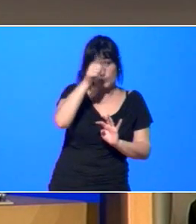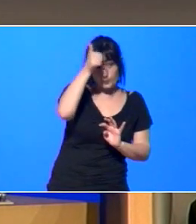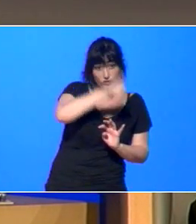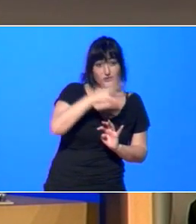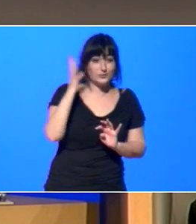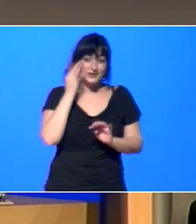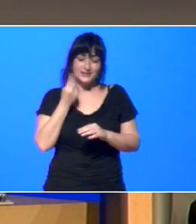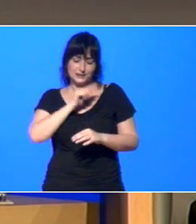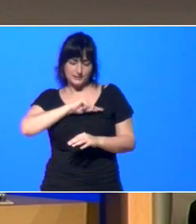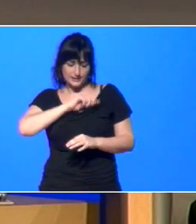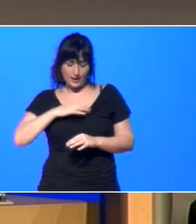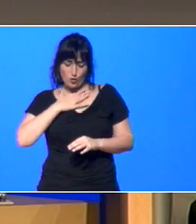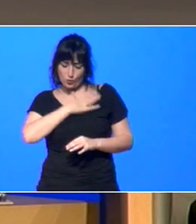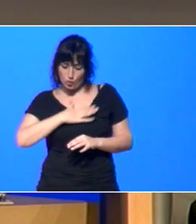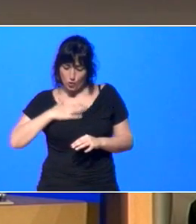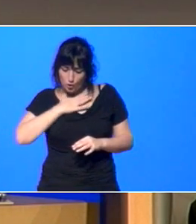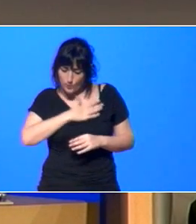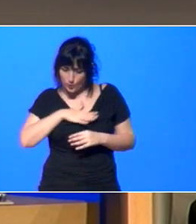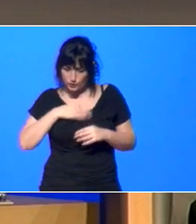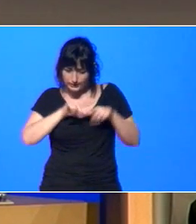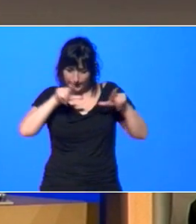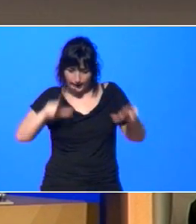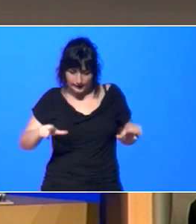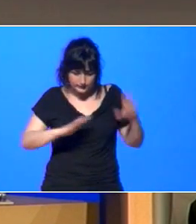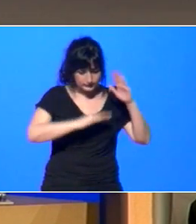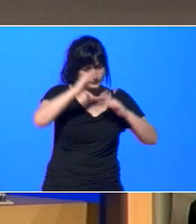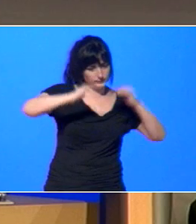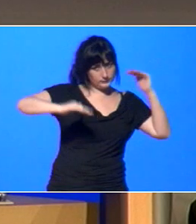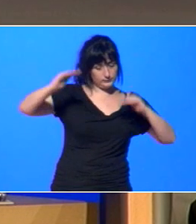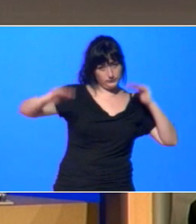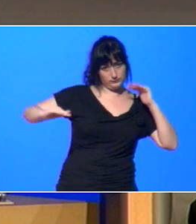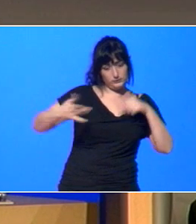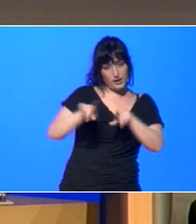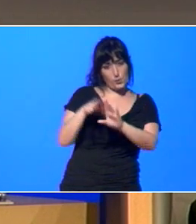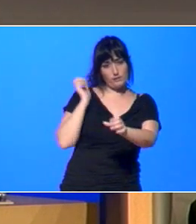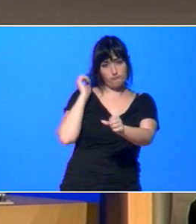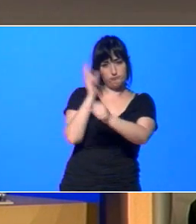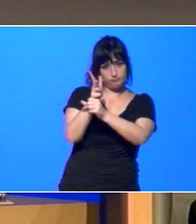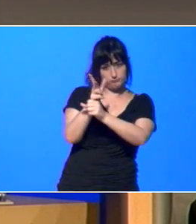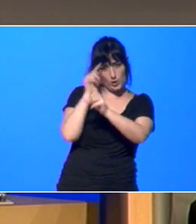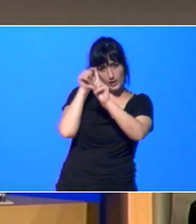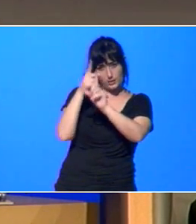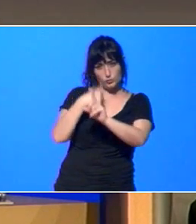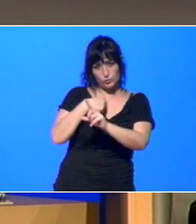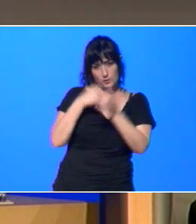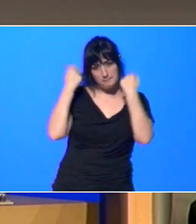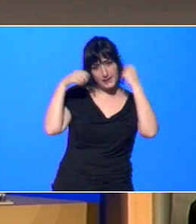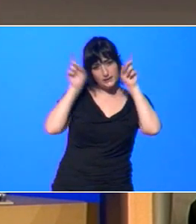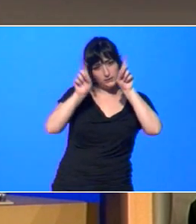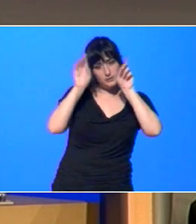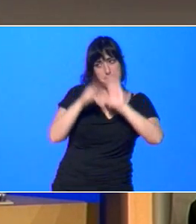cómodos con la diversidad, la perciban como un desafío que les va a ayudar a mejorar su práctica educativa.